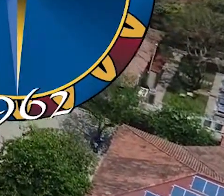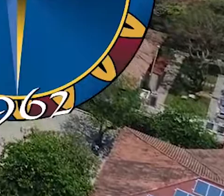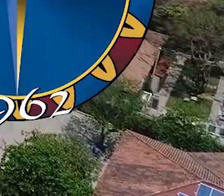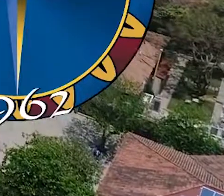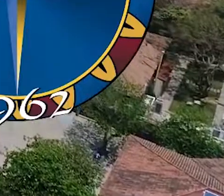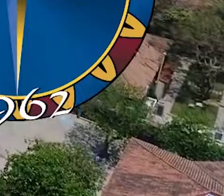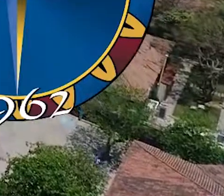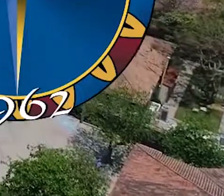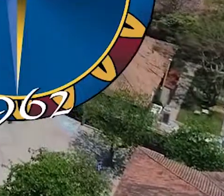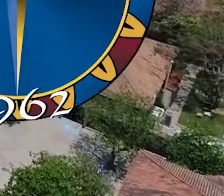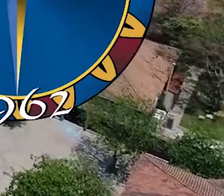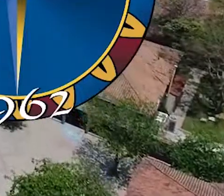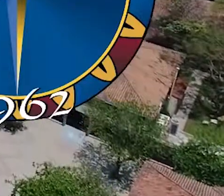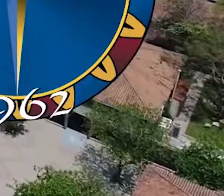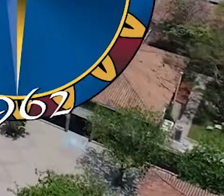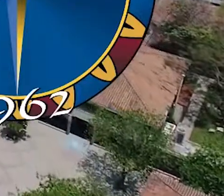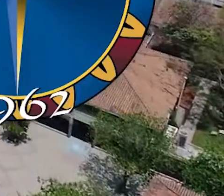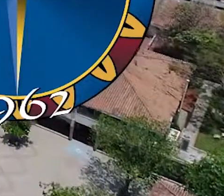Música